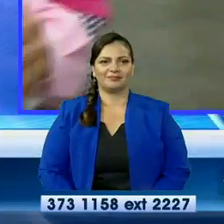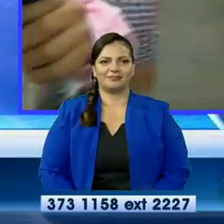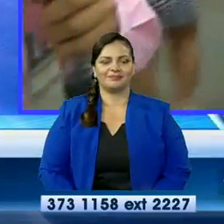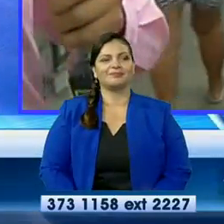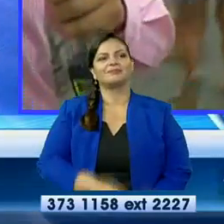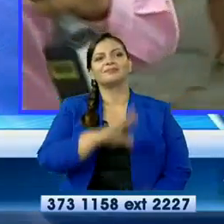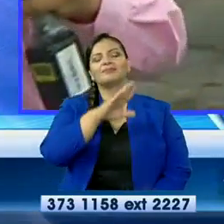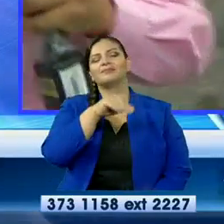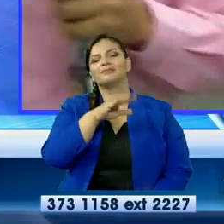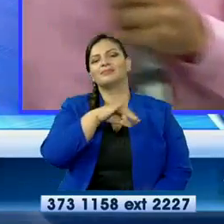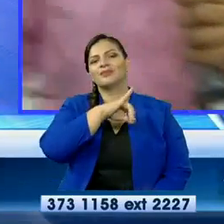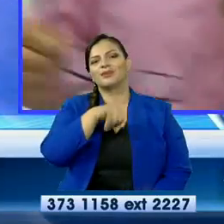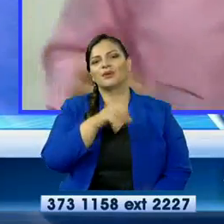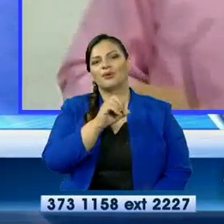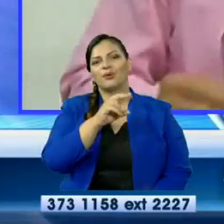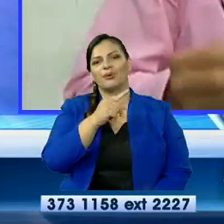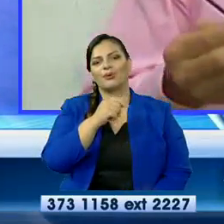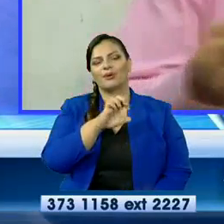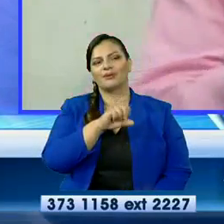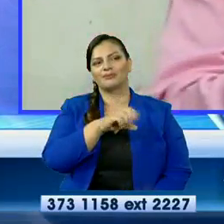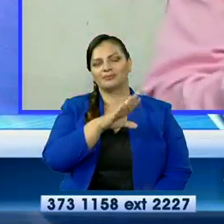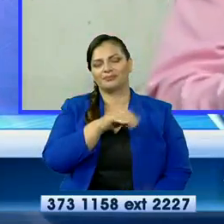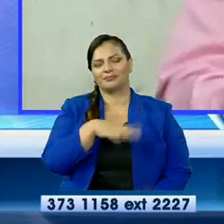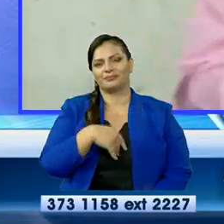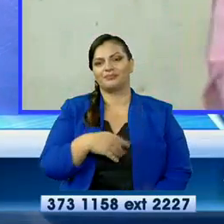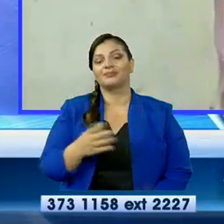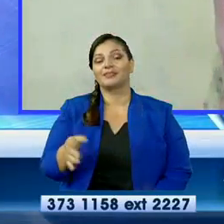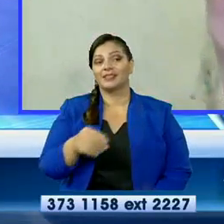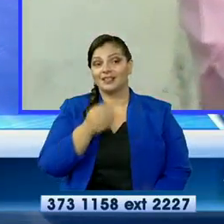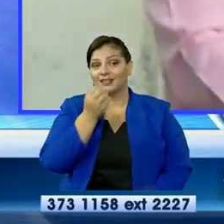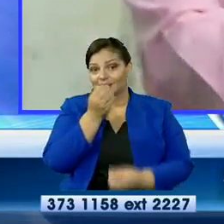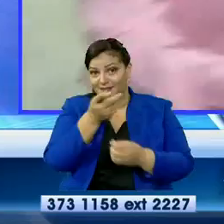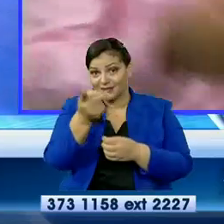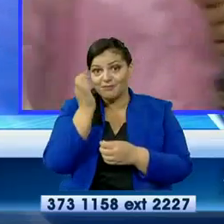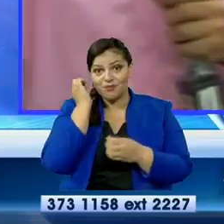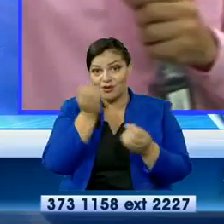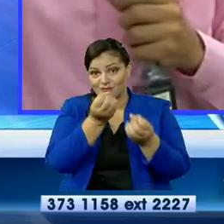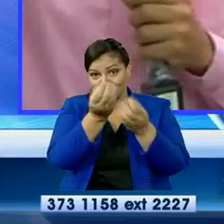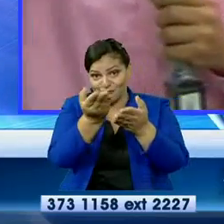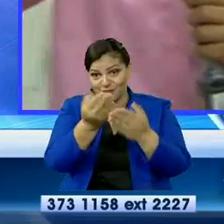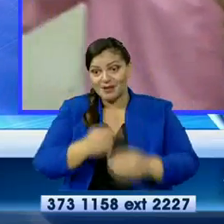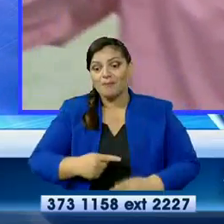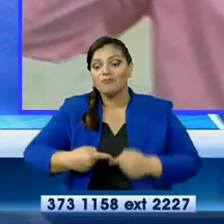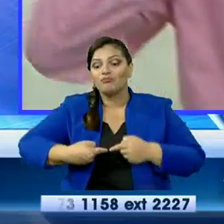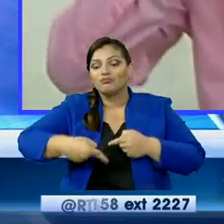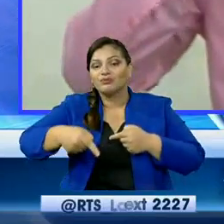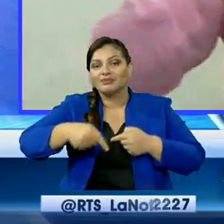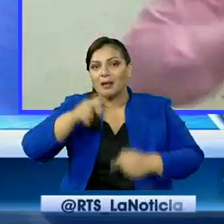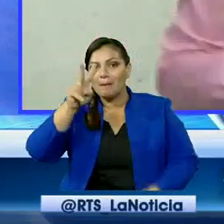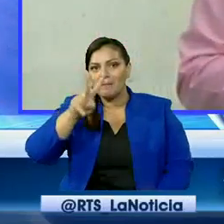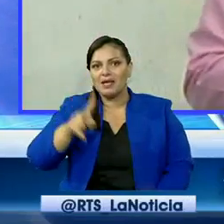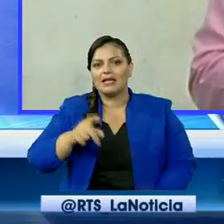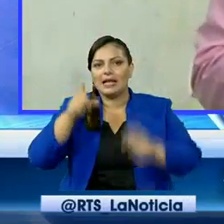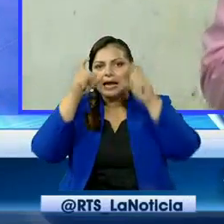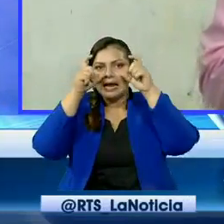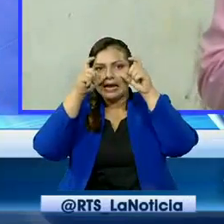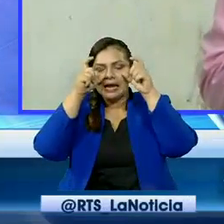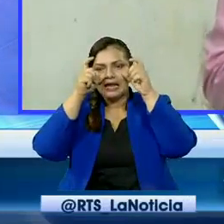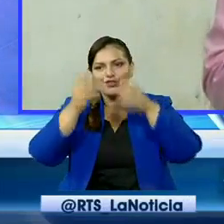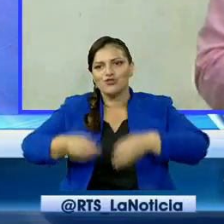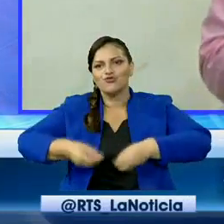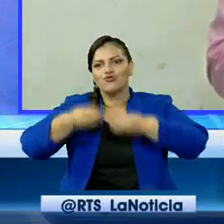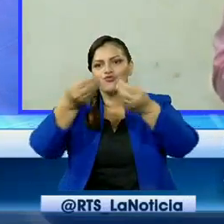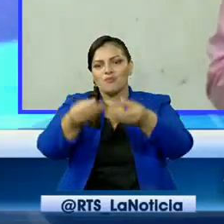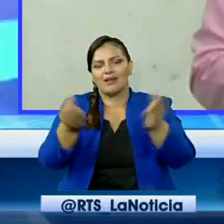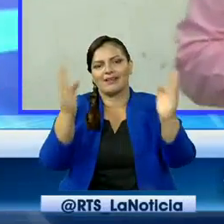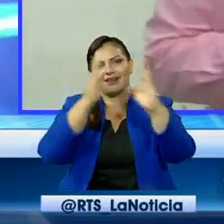bien, tienes que Jorge, ayudarla. Dígame. Dile que vamos a regalar lentes los viernes. El viernes, perdón. ¿Verdad? Viernes. Otro problema. Este viernes